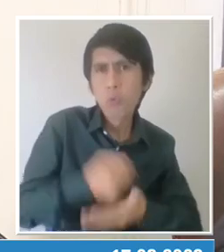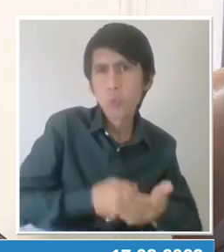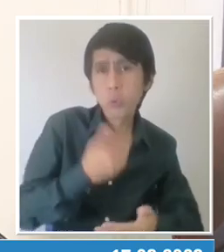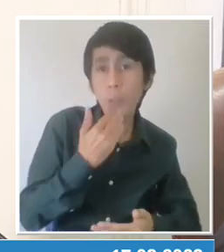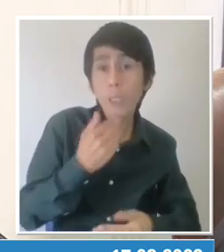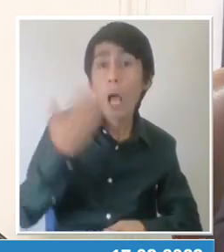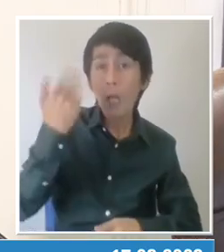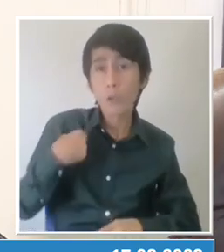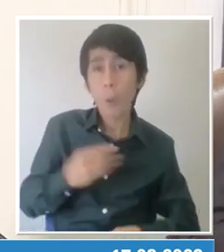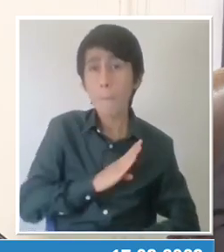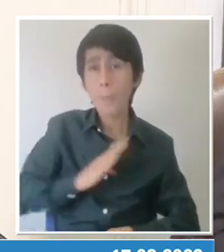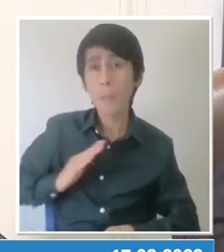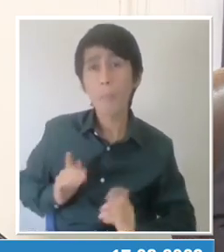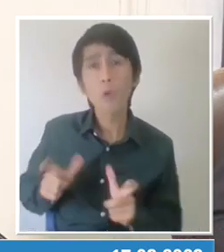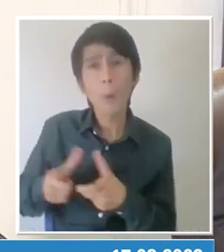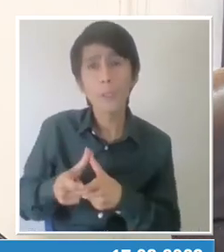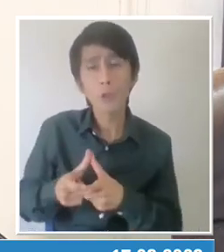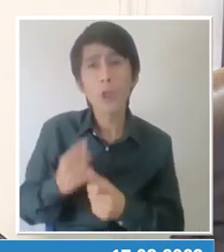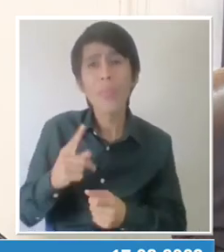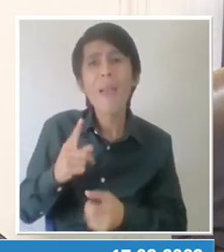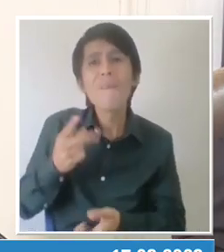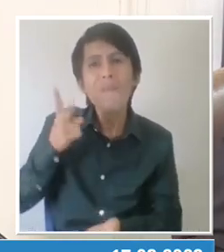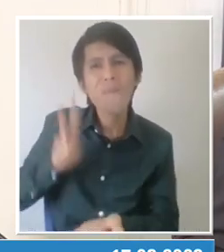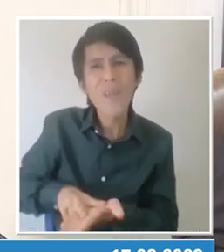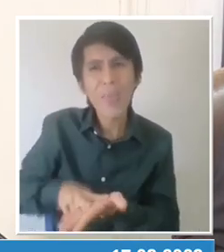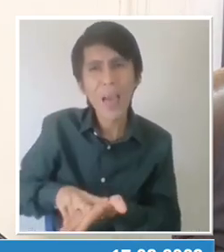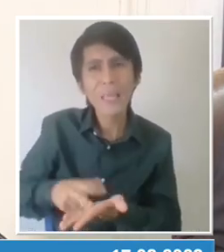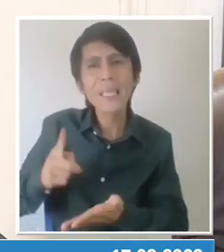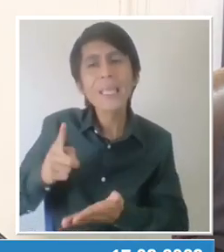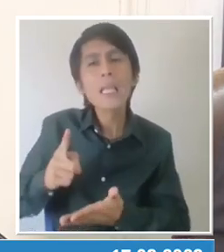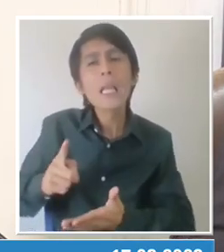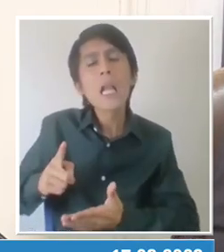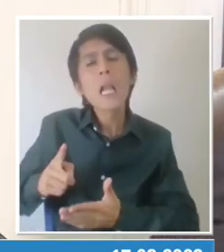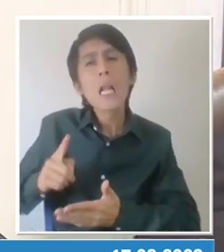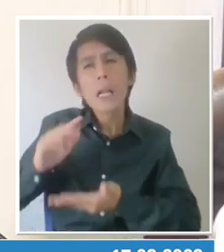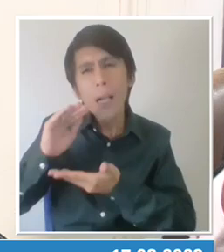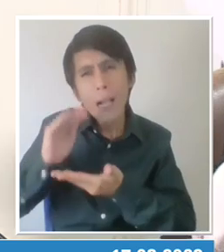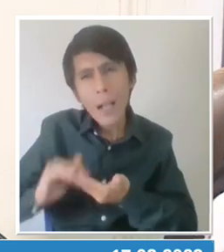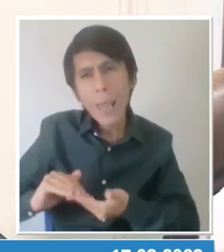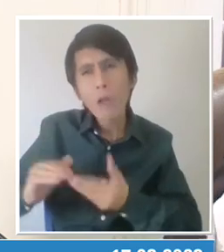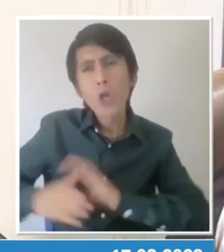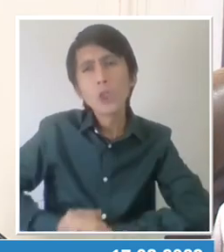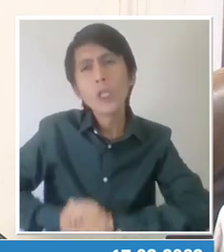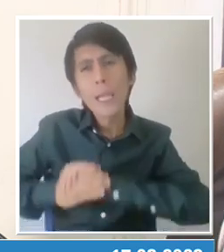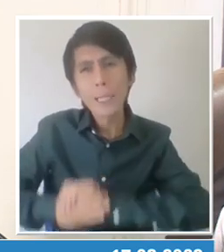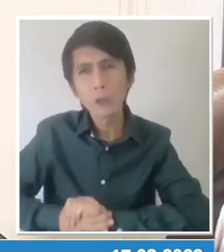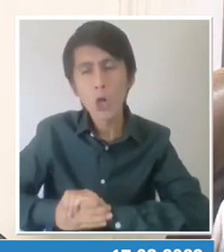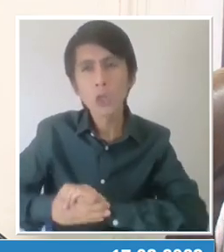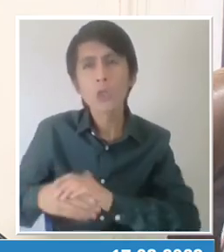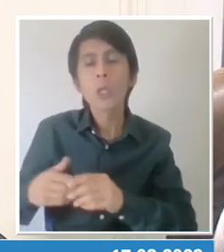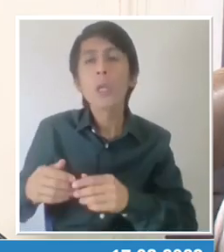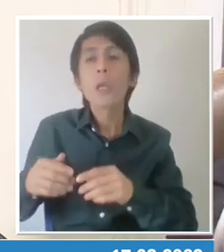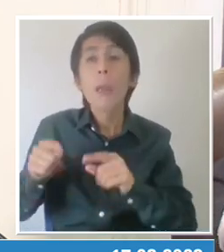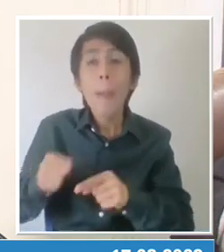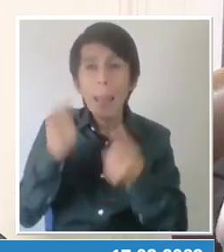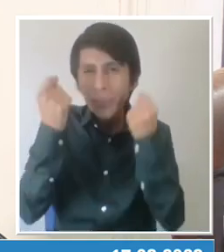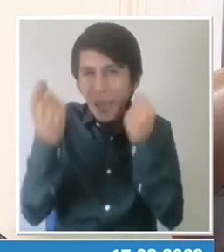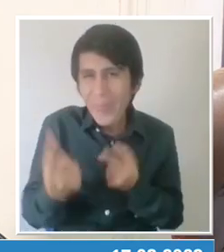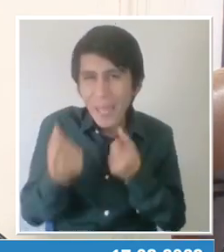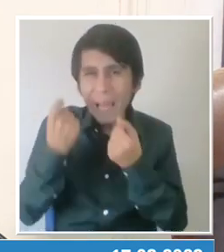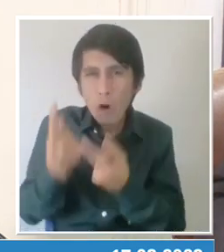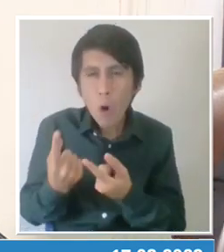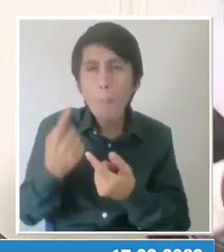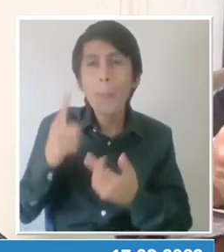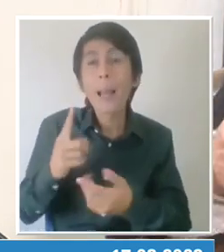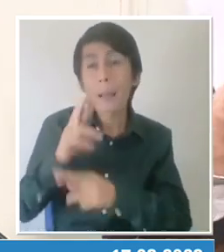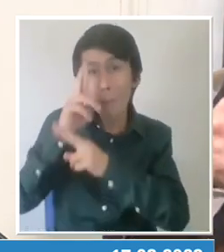por reconciliarnos, entendernos, respetarnos, aunque discrepemos profundamente